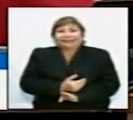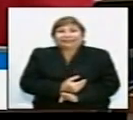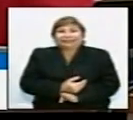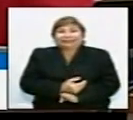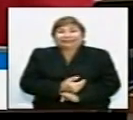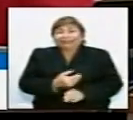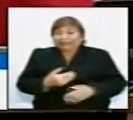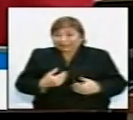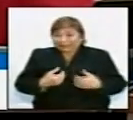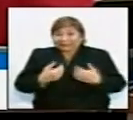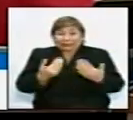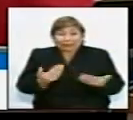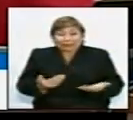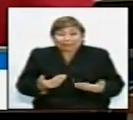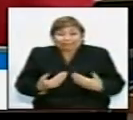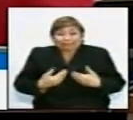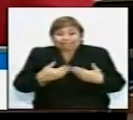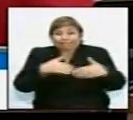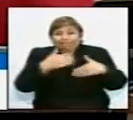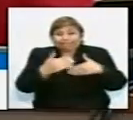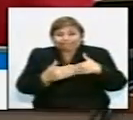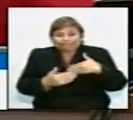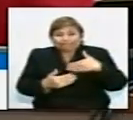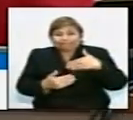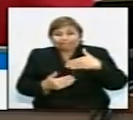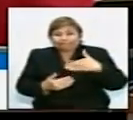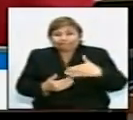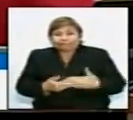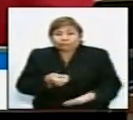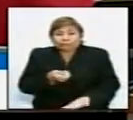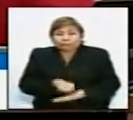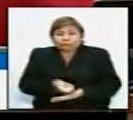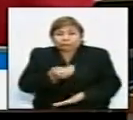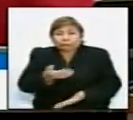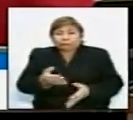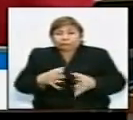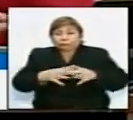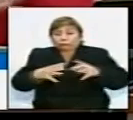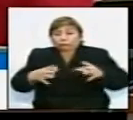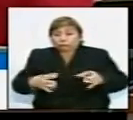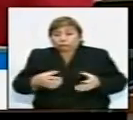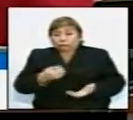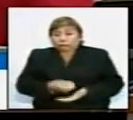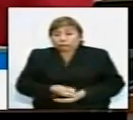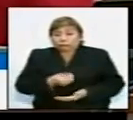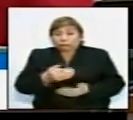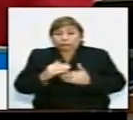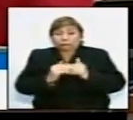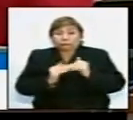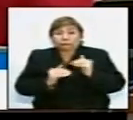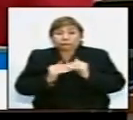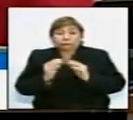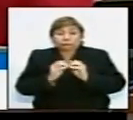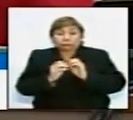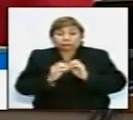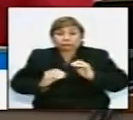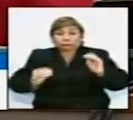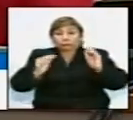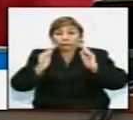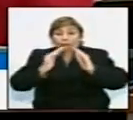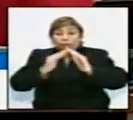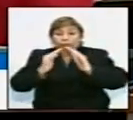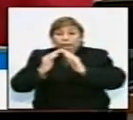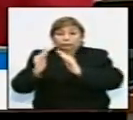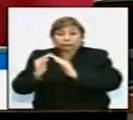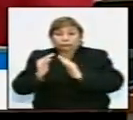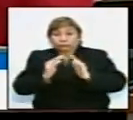Se ha logrado avanzar con la compra de los kits, se ha logrado avanzar con la construcción de varias de las